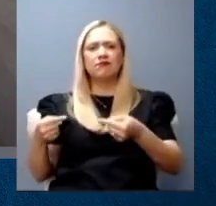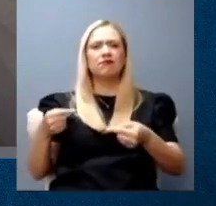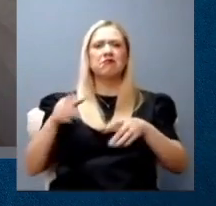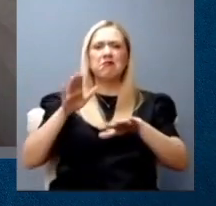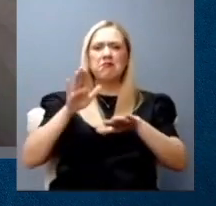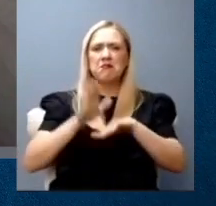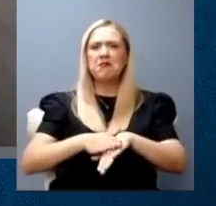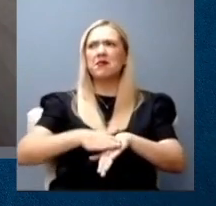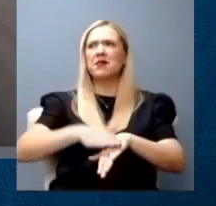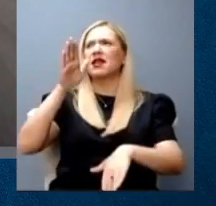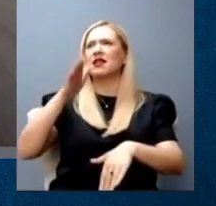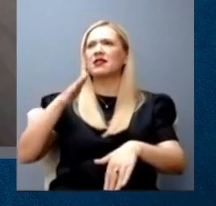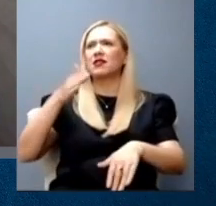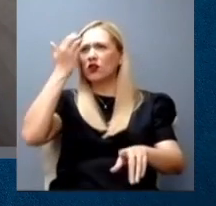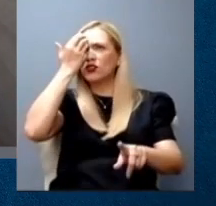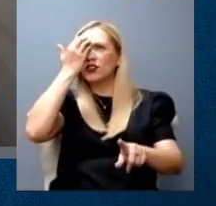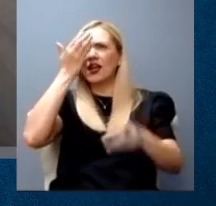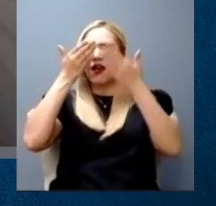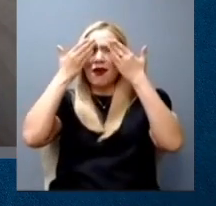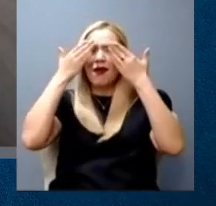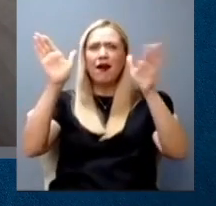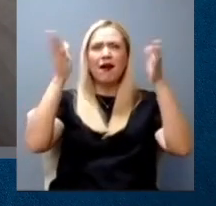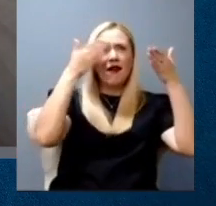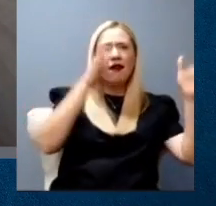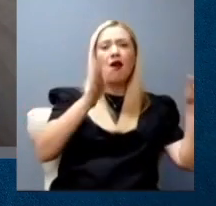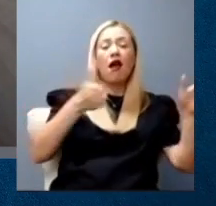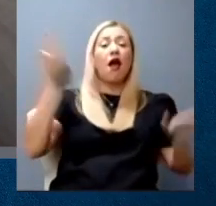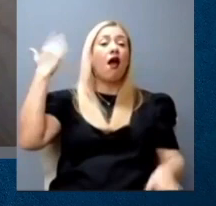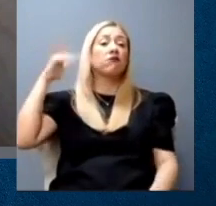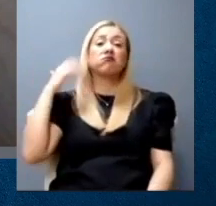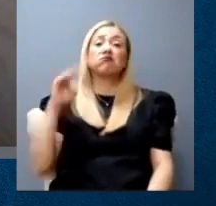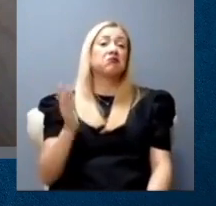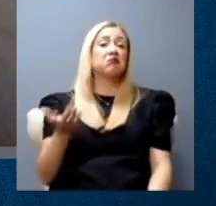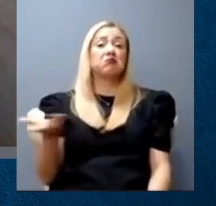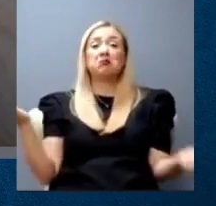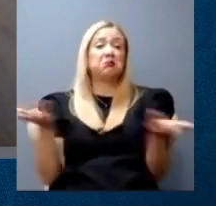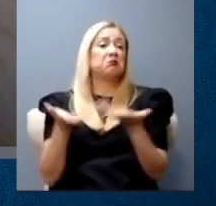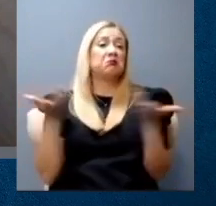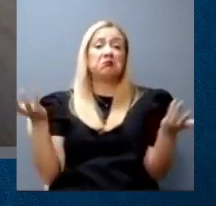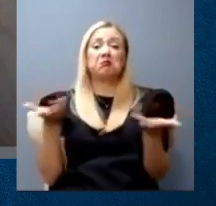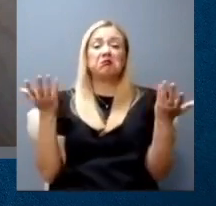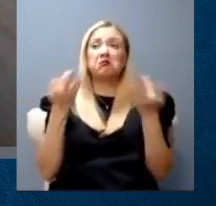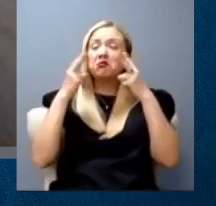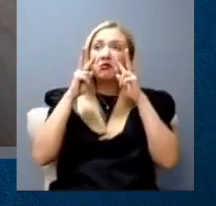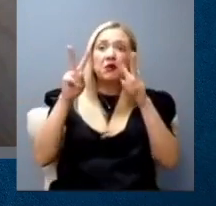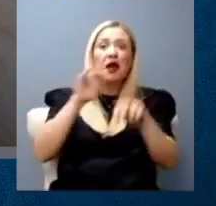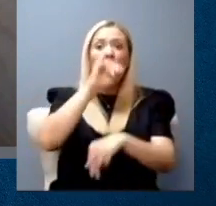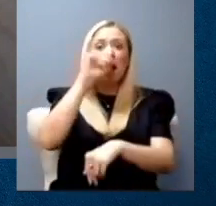jurídico, del que antes, pues, no éramos testigos, ¿no? Y